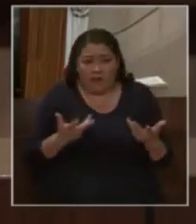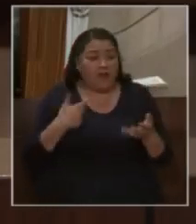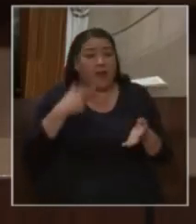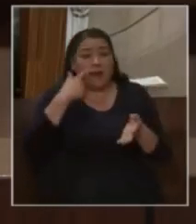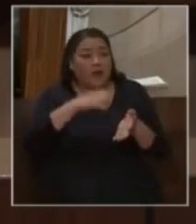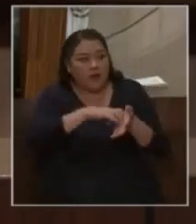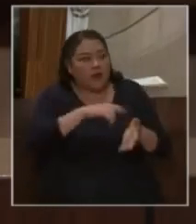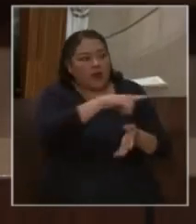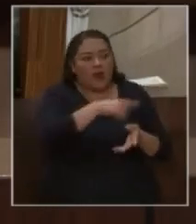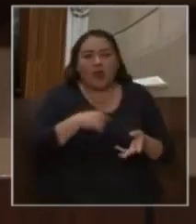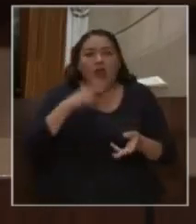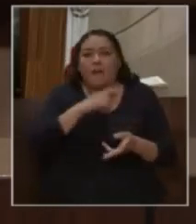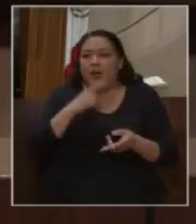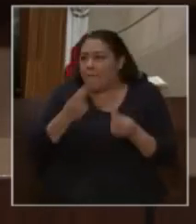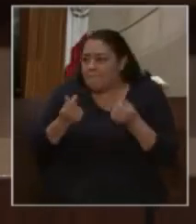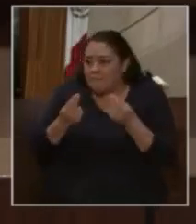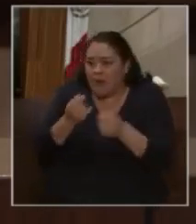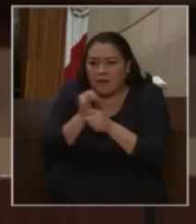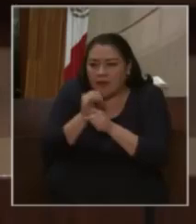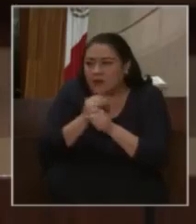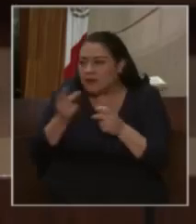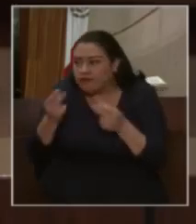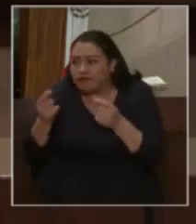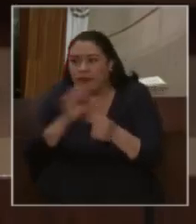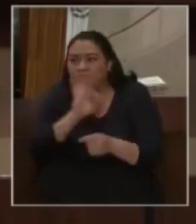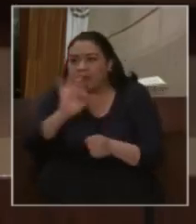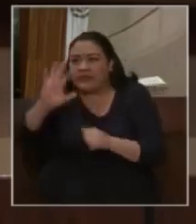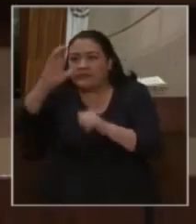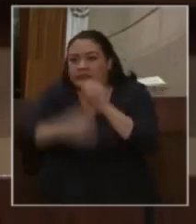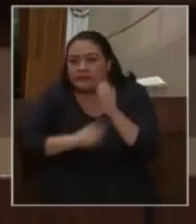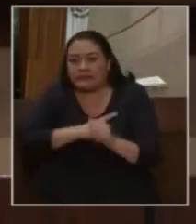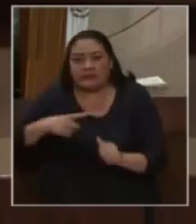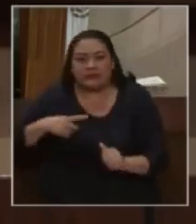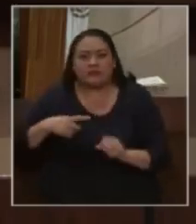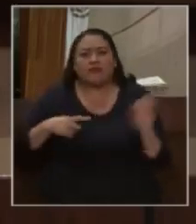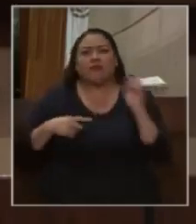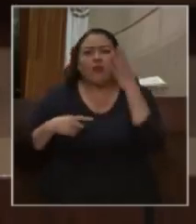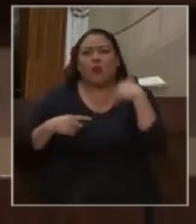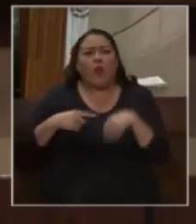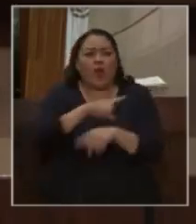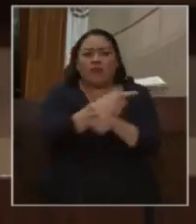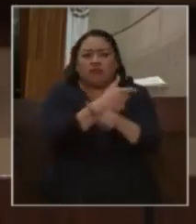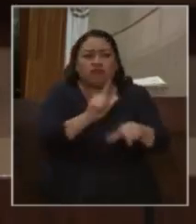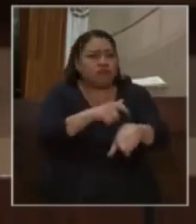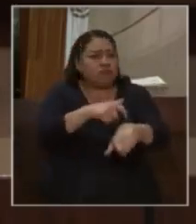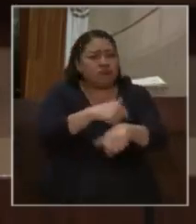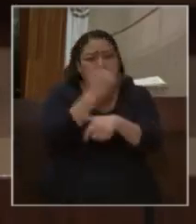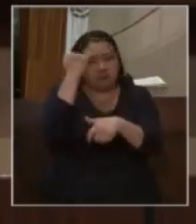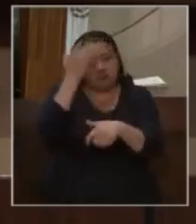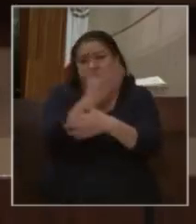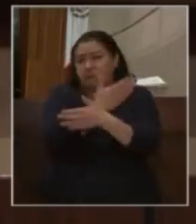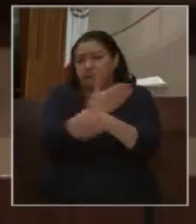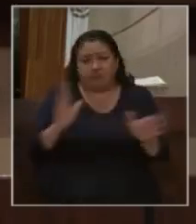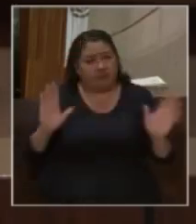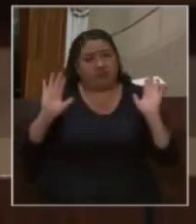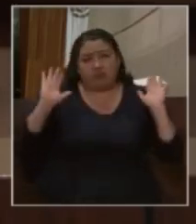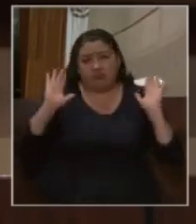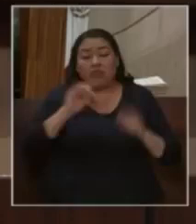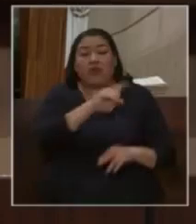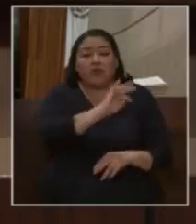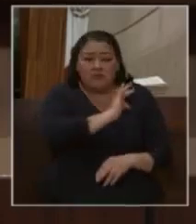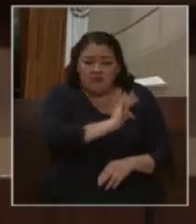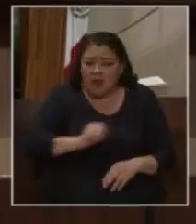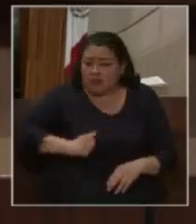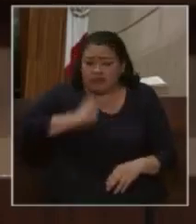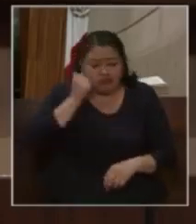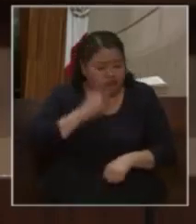manera lo acelerara o lo apurara para concluir la investigación. Luego entonces podía tomar mayor